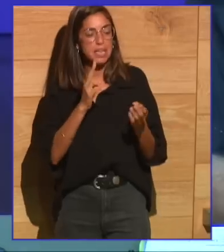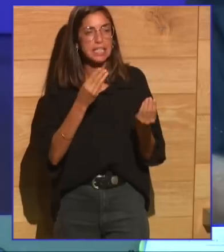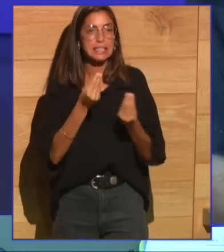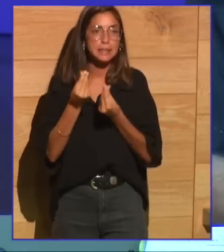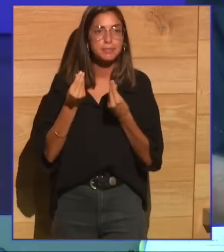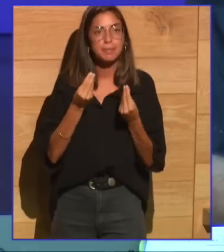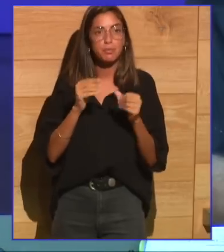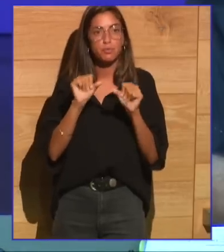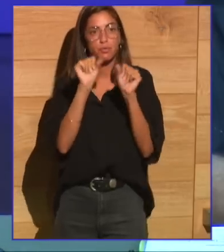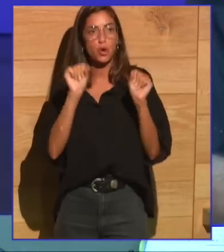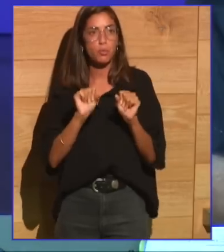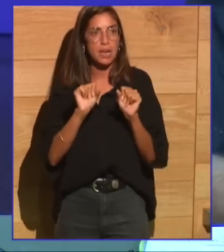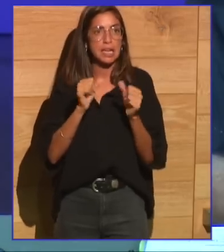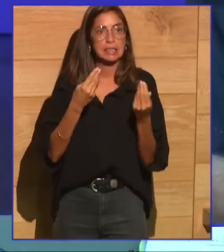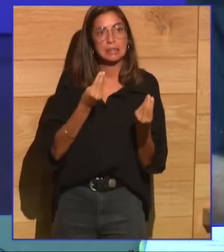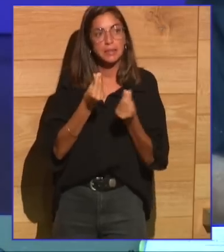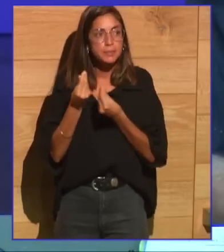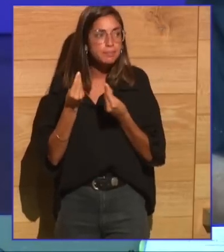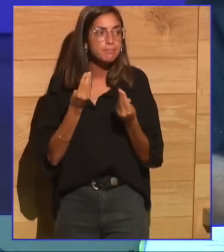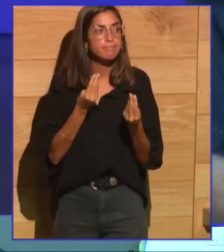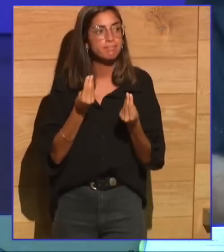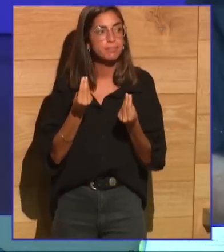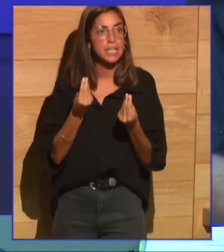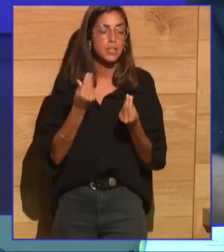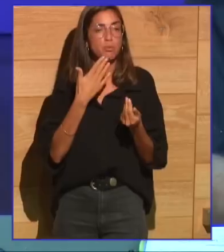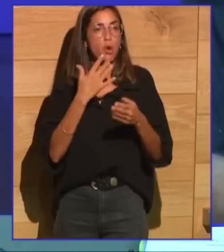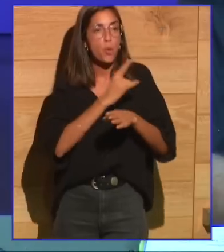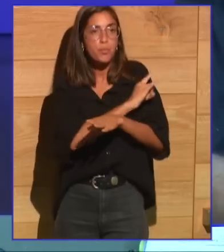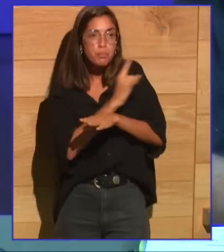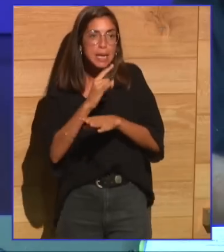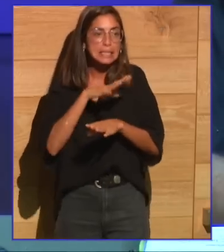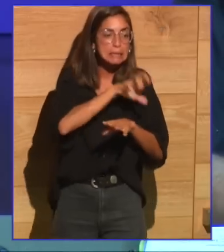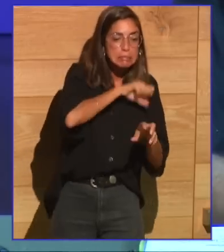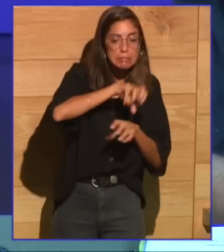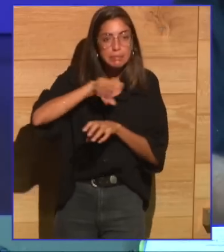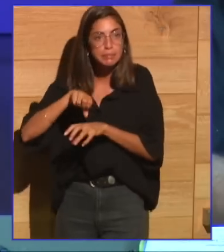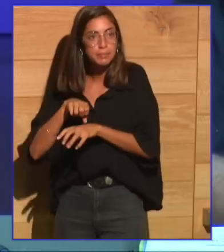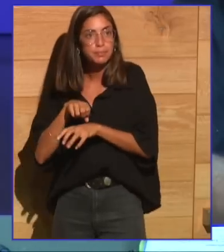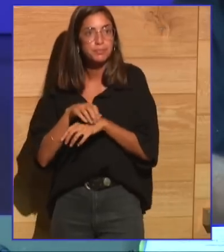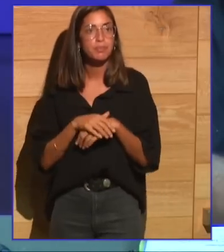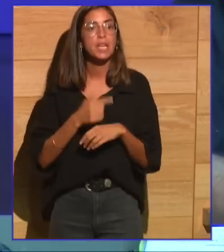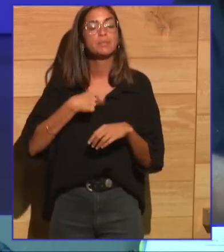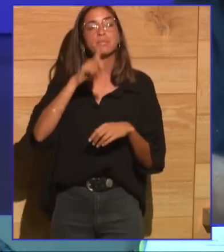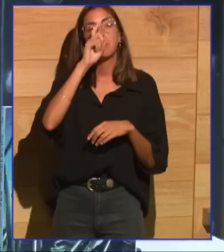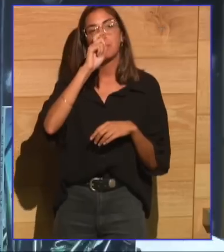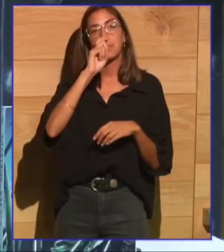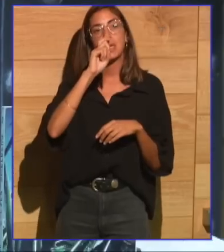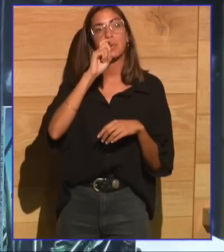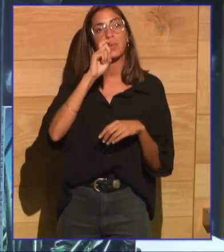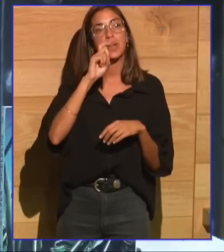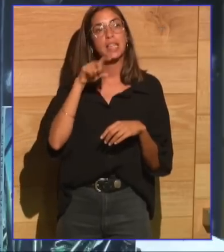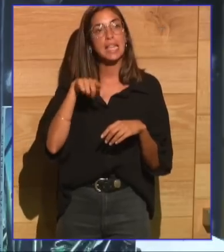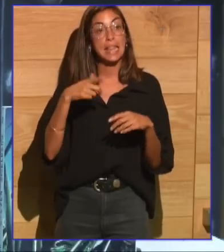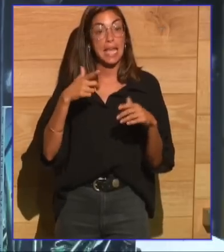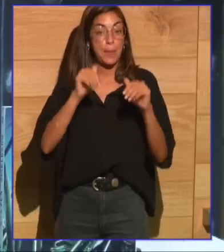son es naif botánicos que no cogimos plantitas lo hacen con dos pinceladas de es curioso recuerdo cuando se estrenó